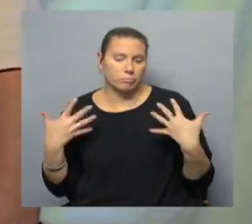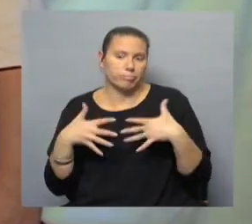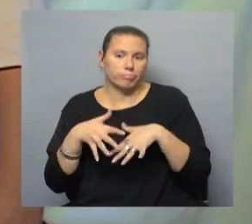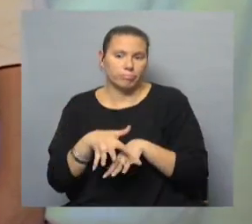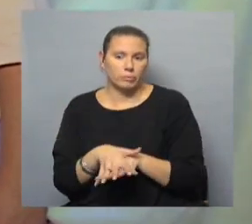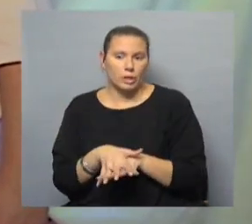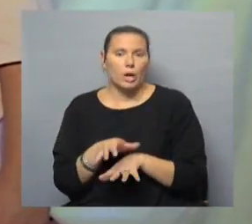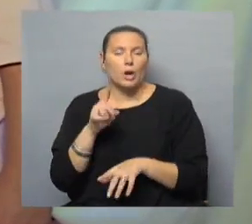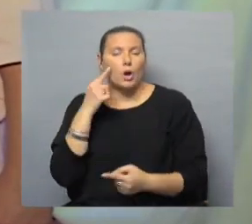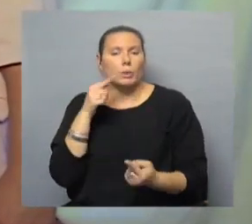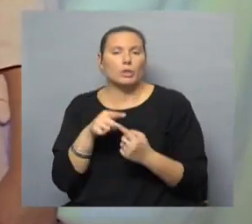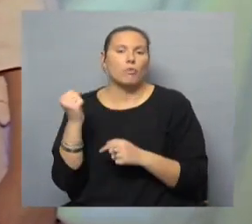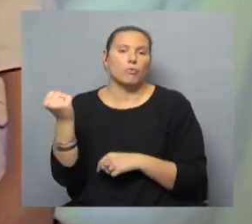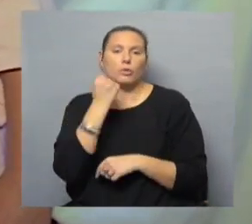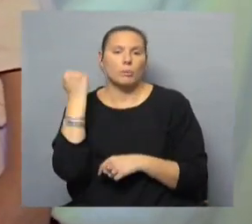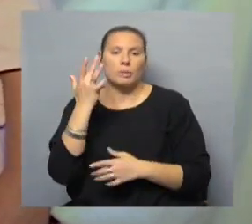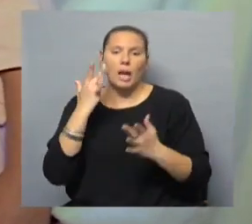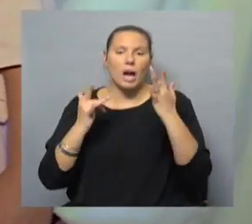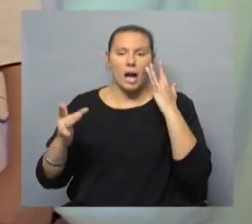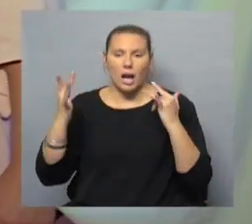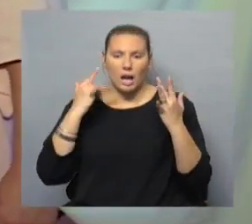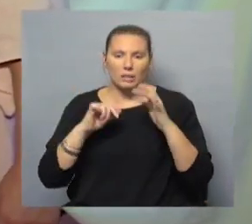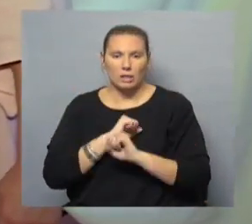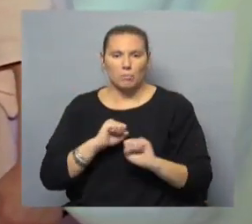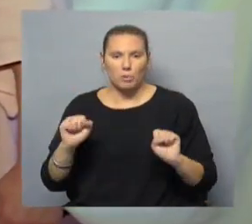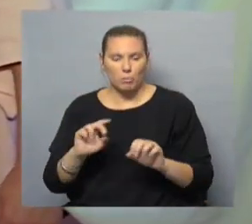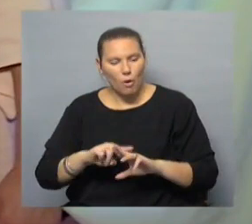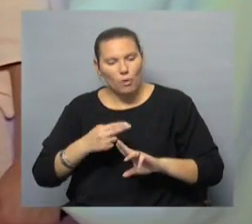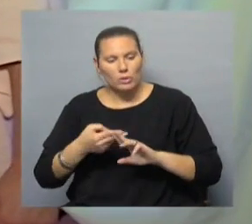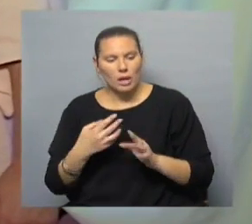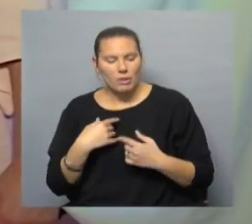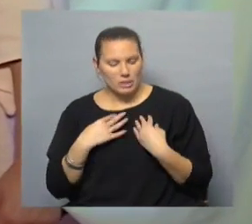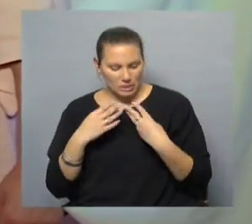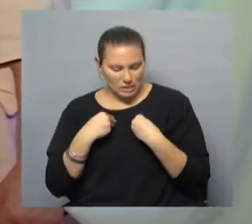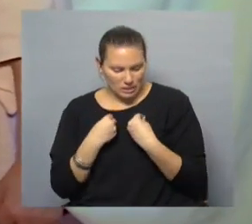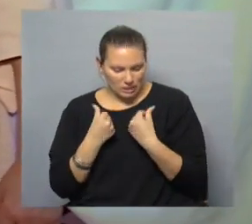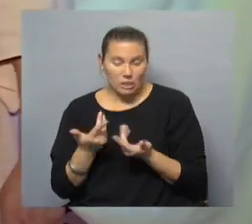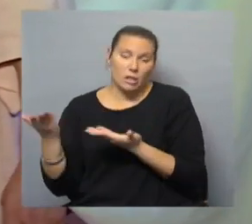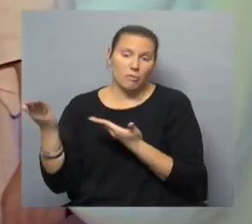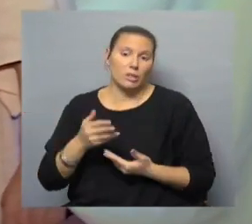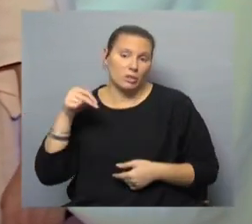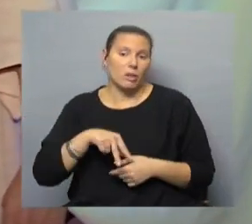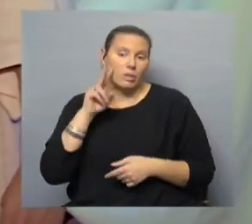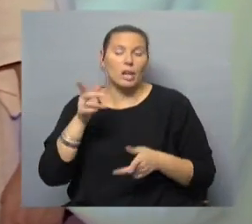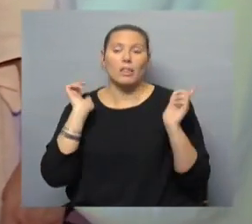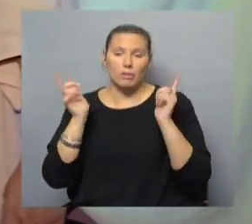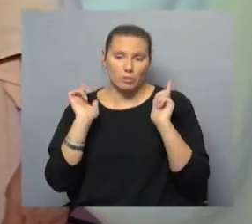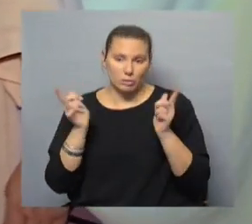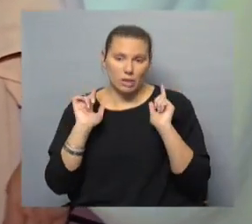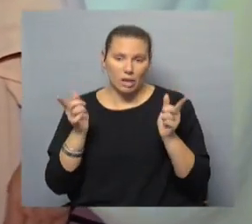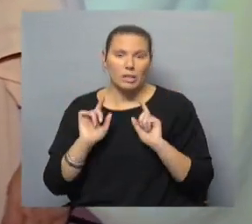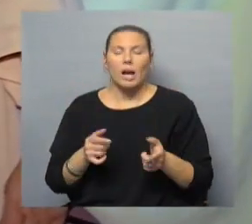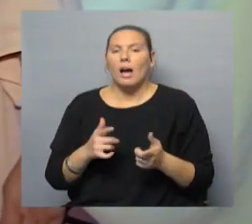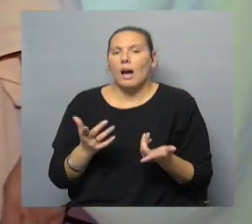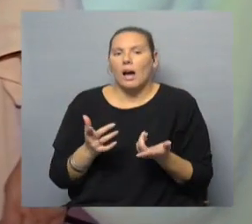que tiene como fundamental, que es el arte, porque nos ayuda a resignificar. Y bueno, es la invitación a venir a disfrutarse y a distenderse